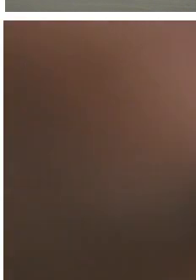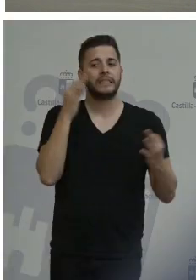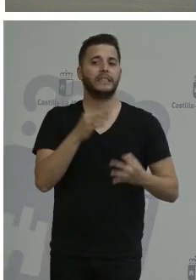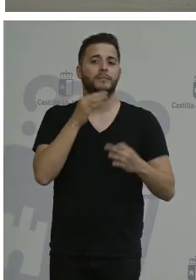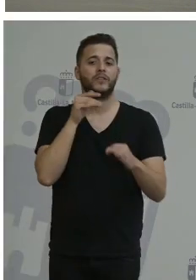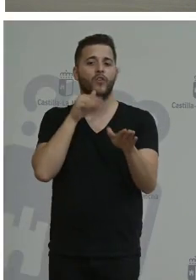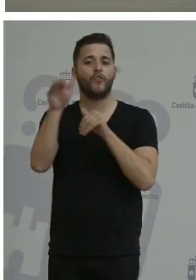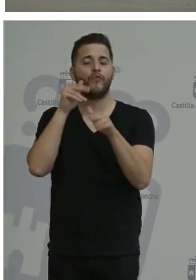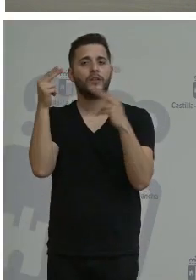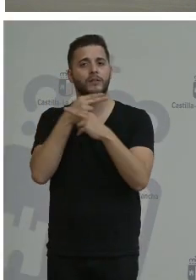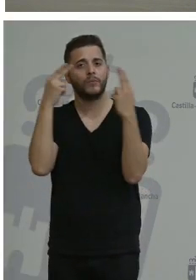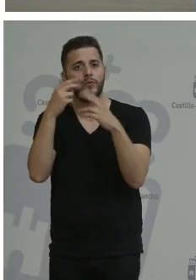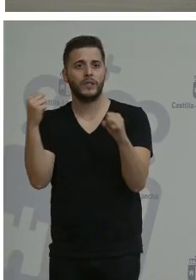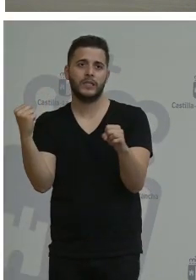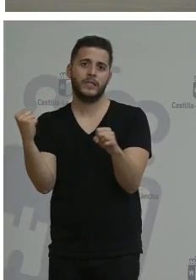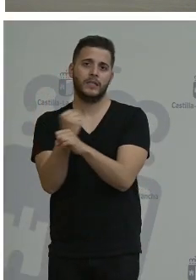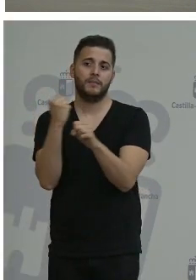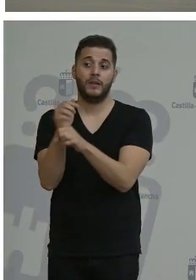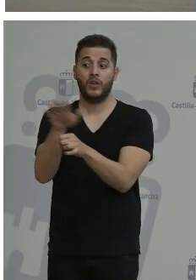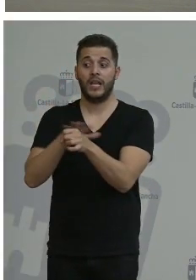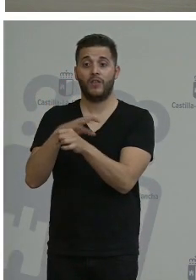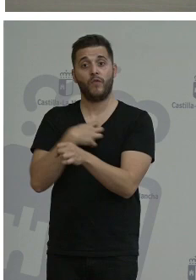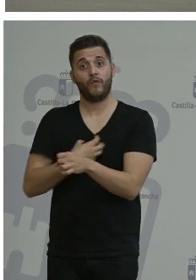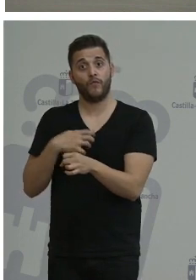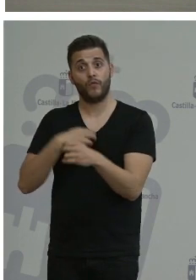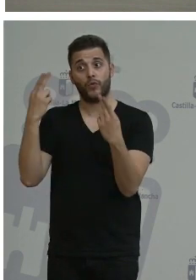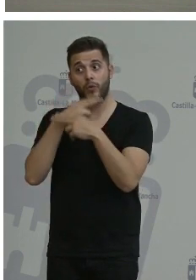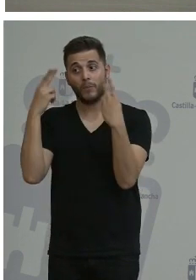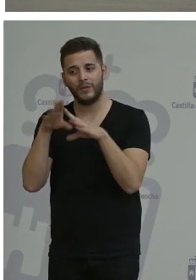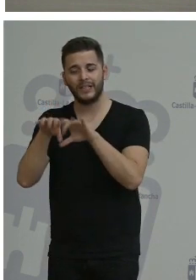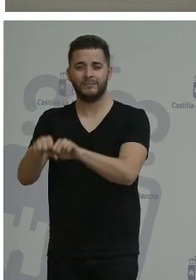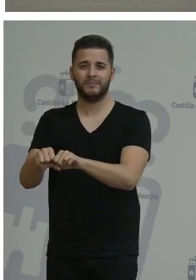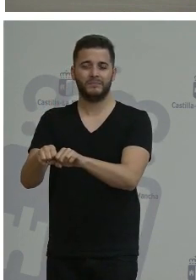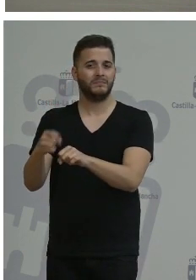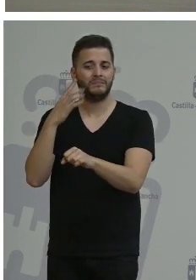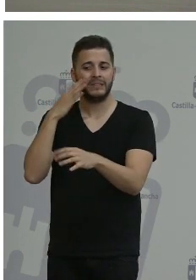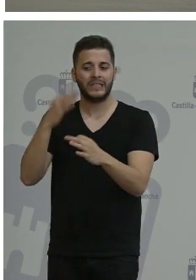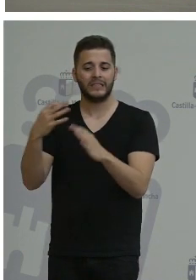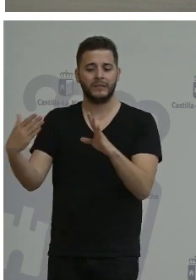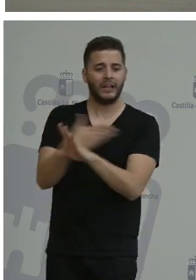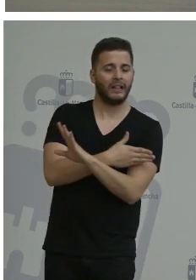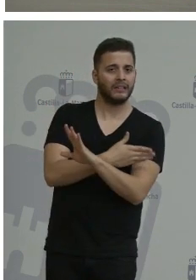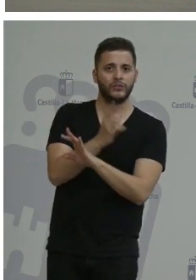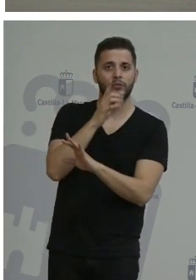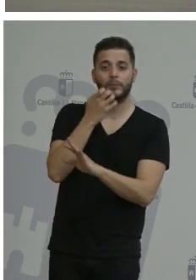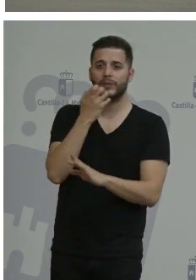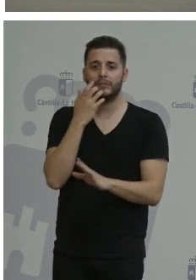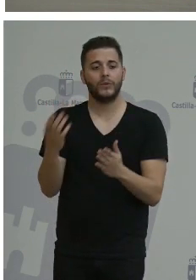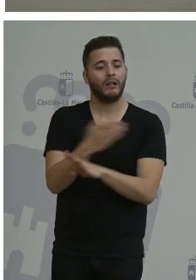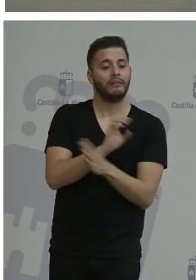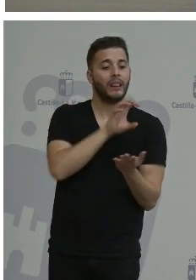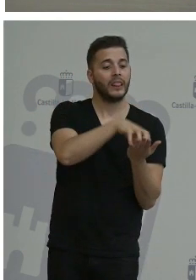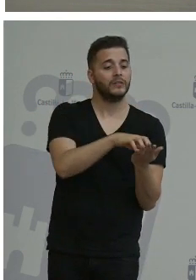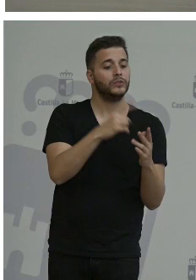ofertas públicas de empleo en el área de la función pública. Y vemos que las áreas que están llevando, como los centros de valoración,